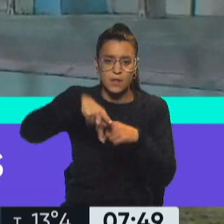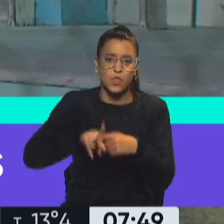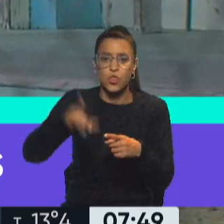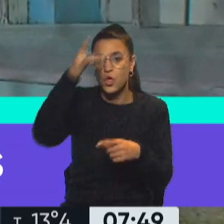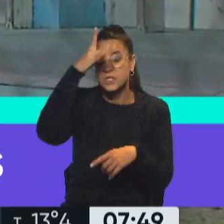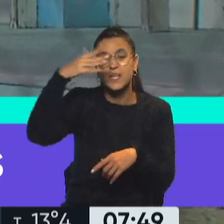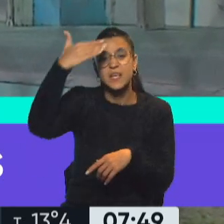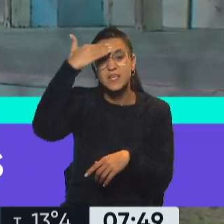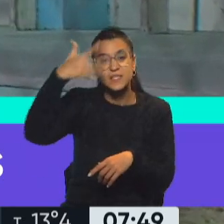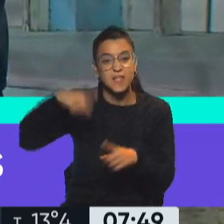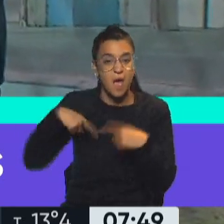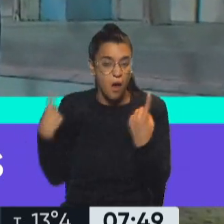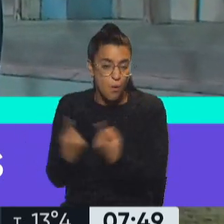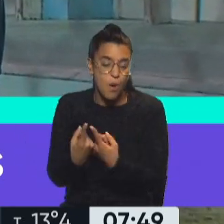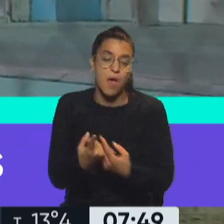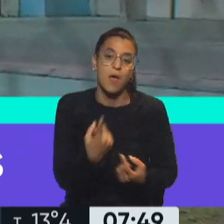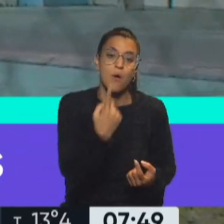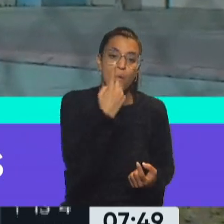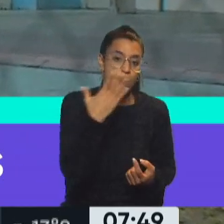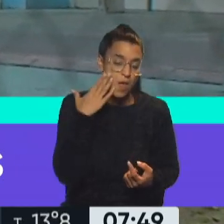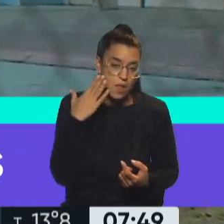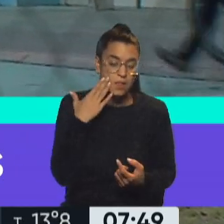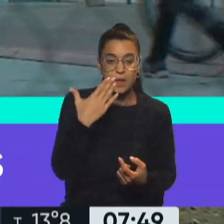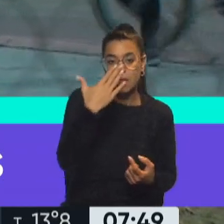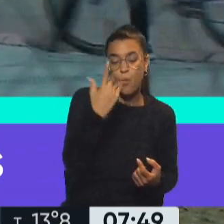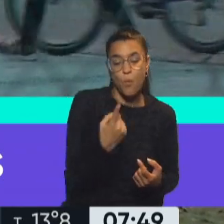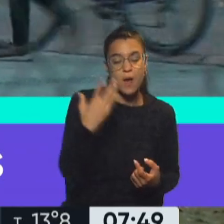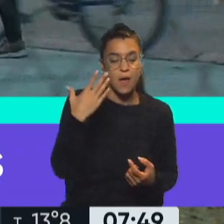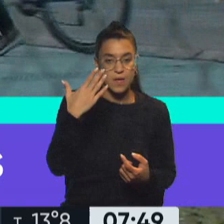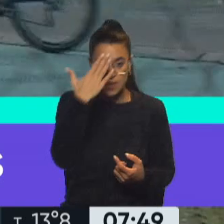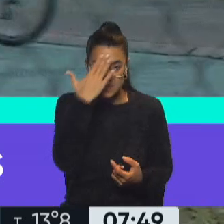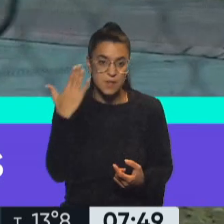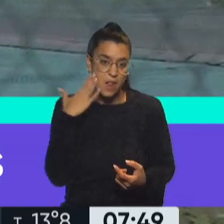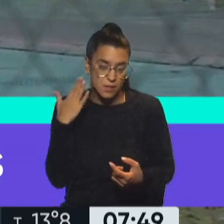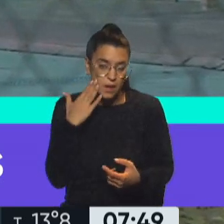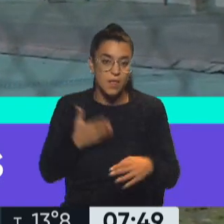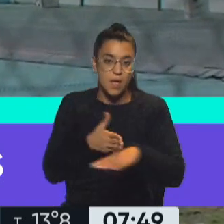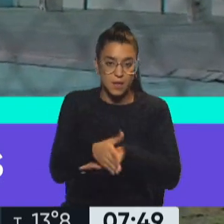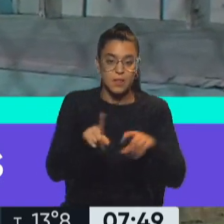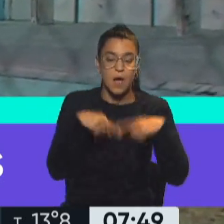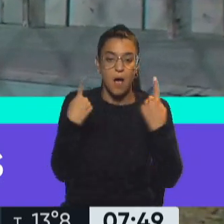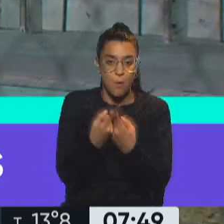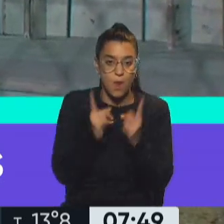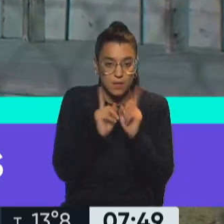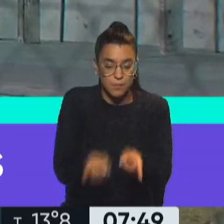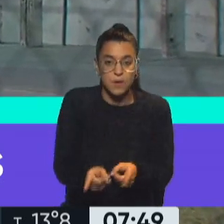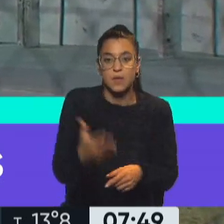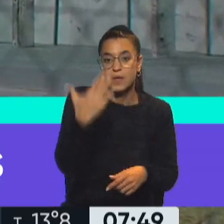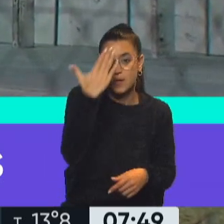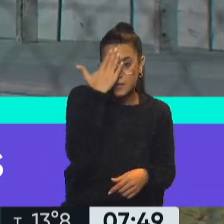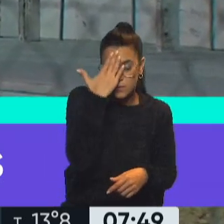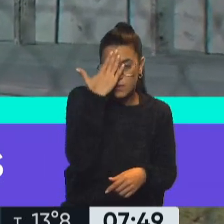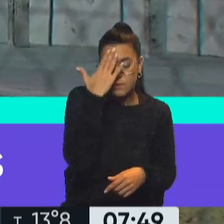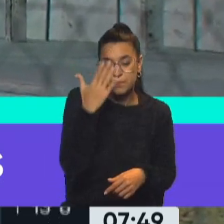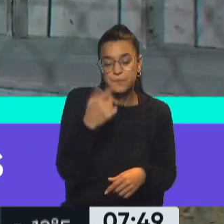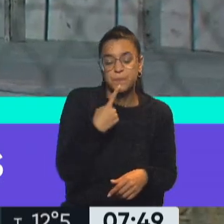aula, y a las 13:15 ingresa nuevamente aula y 13:30 taller.